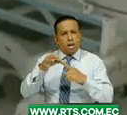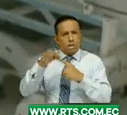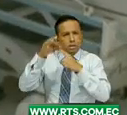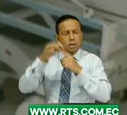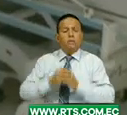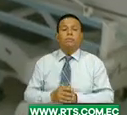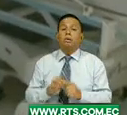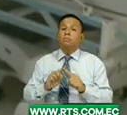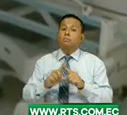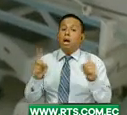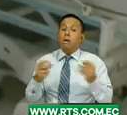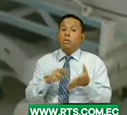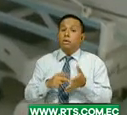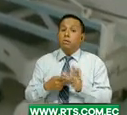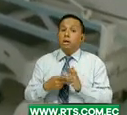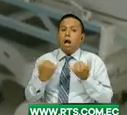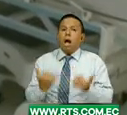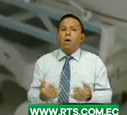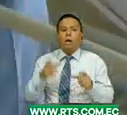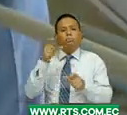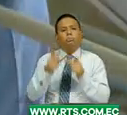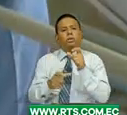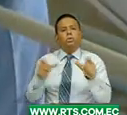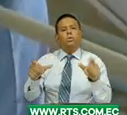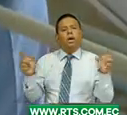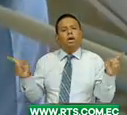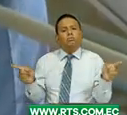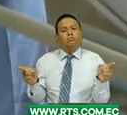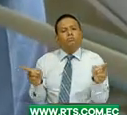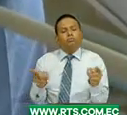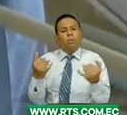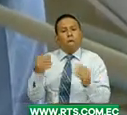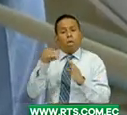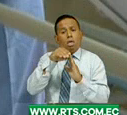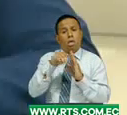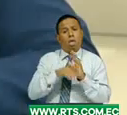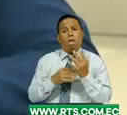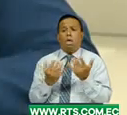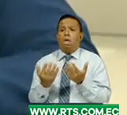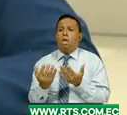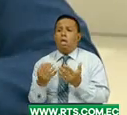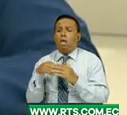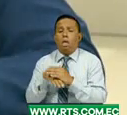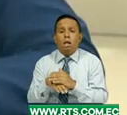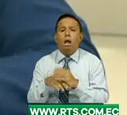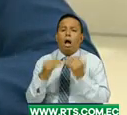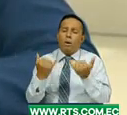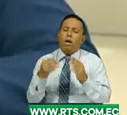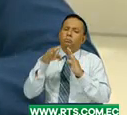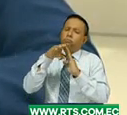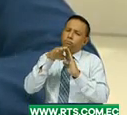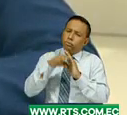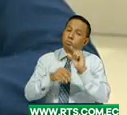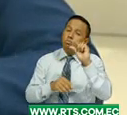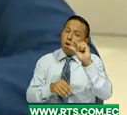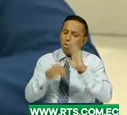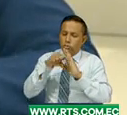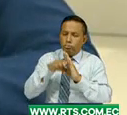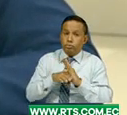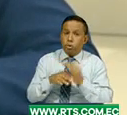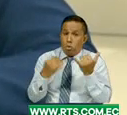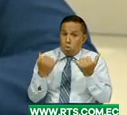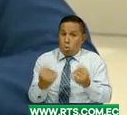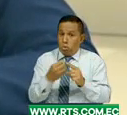una reducción de la cantidad de personas en lista de espera para una cama. Haciendo una proyección, al día de hoy hubiéramos tenido